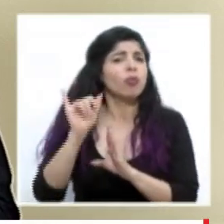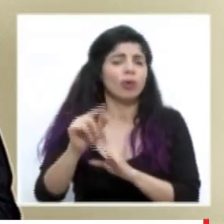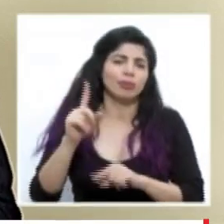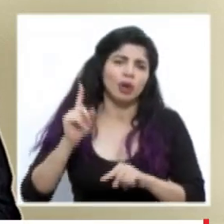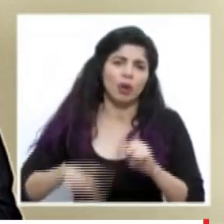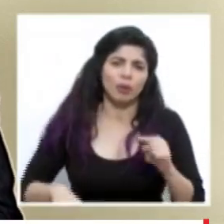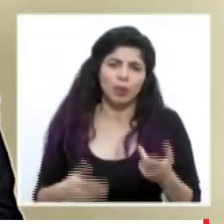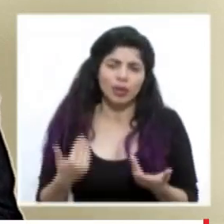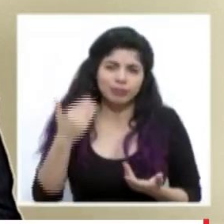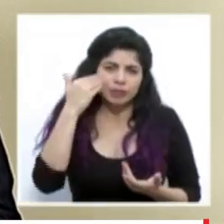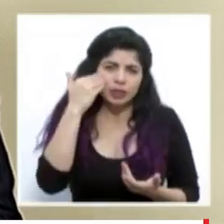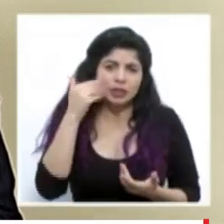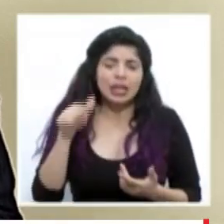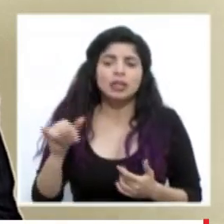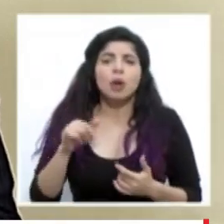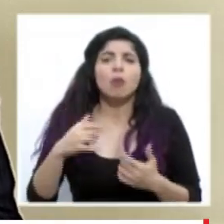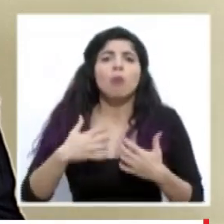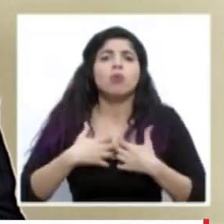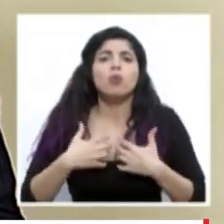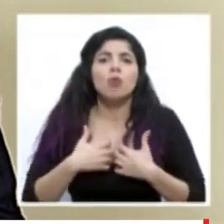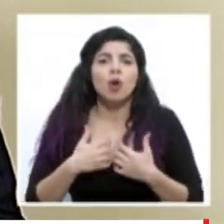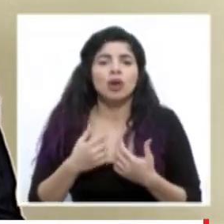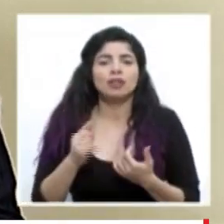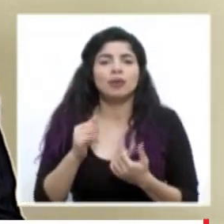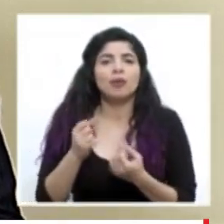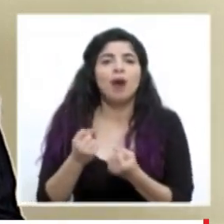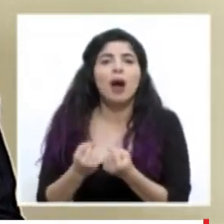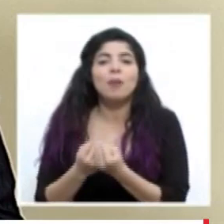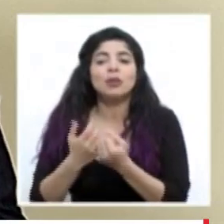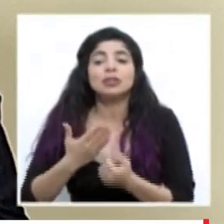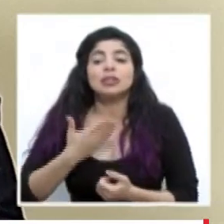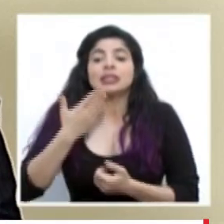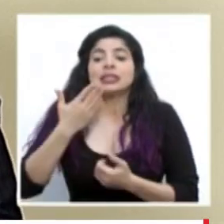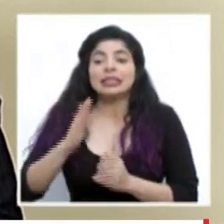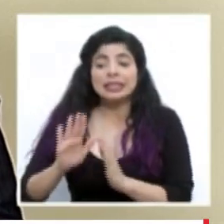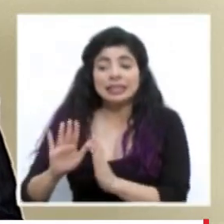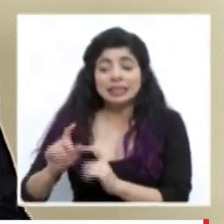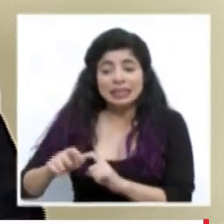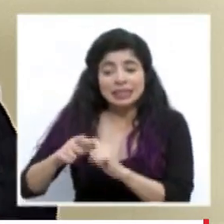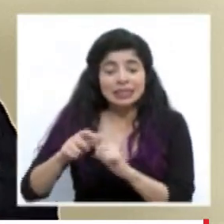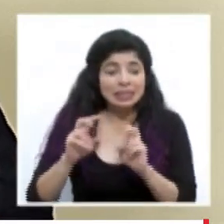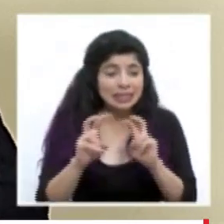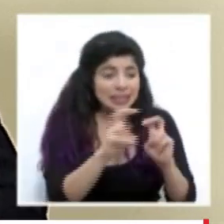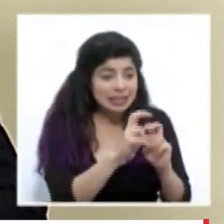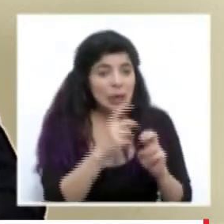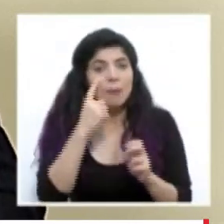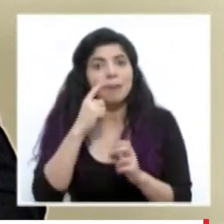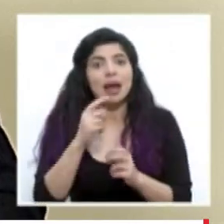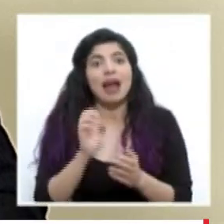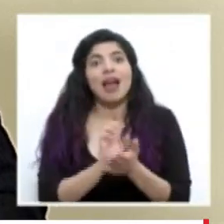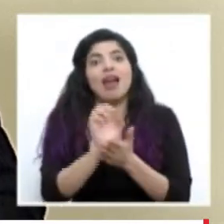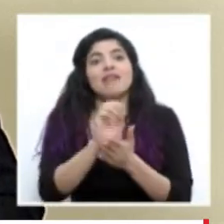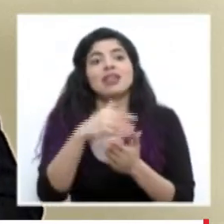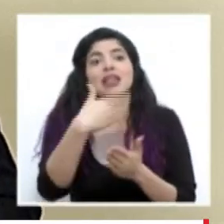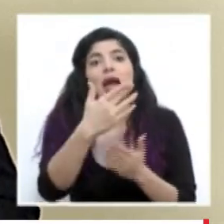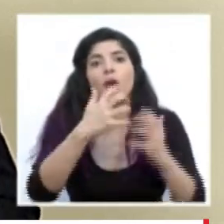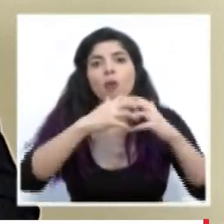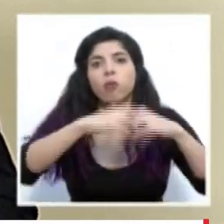indefinidamente. Estos son pulmones, son respiros que estamos dando para recuperar esa trazabilidad y para que no lleguemos a la lamentable colapso